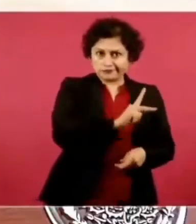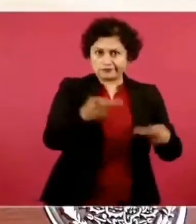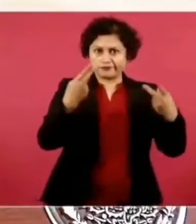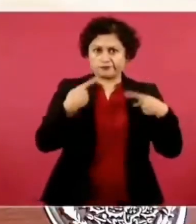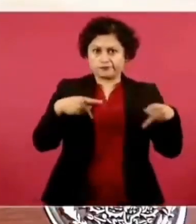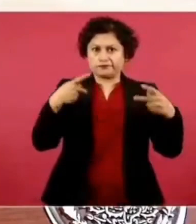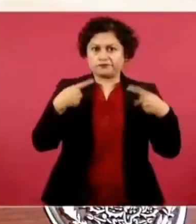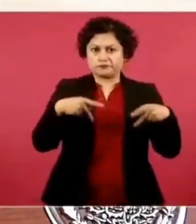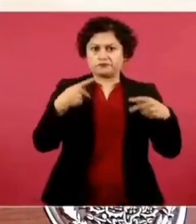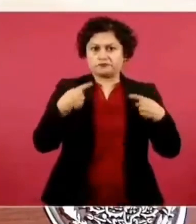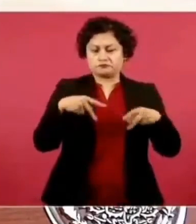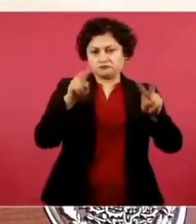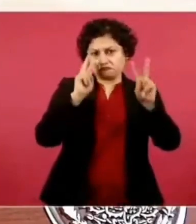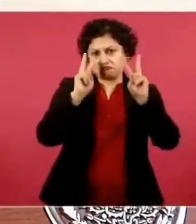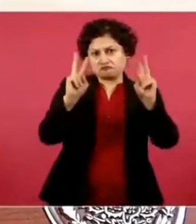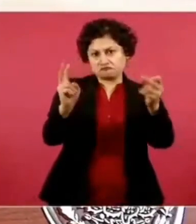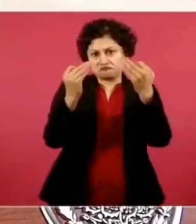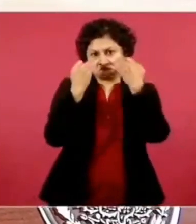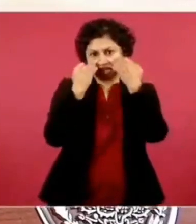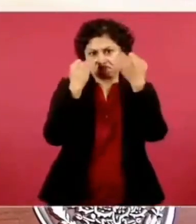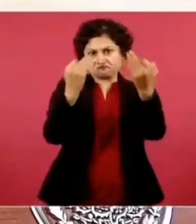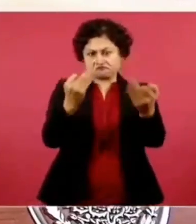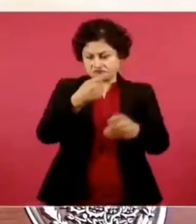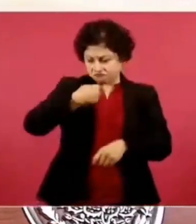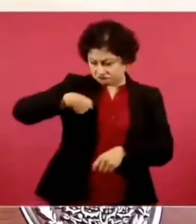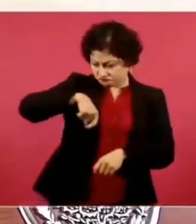ganamos los servidores públicos?